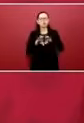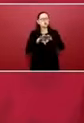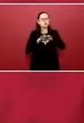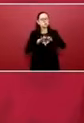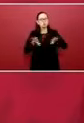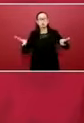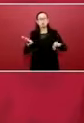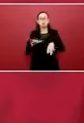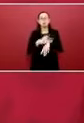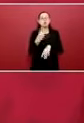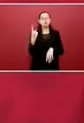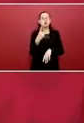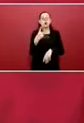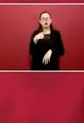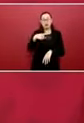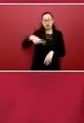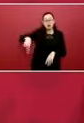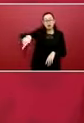contribución,